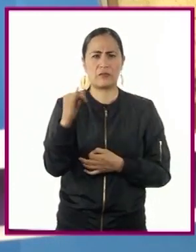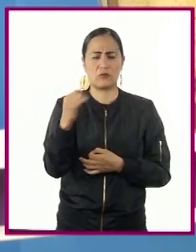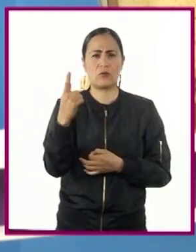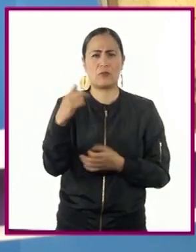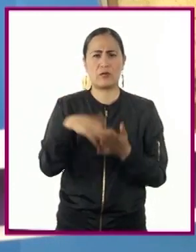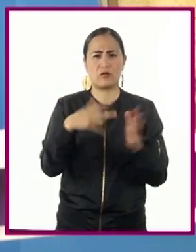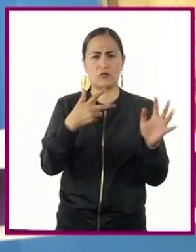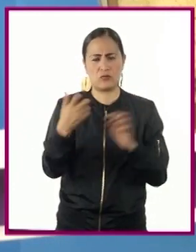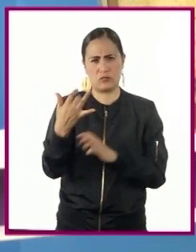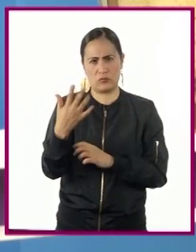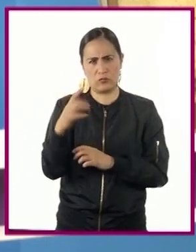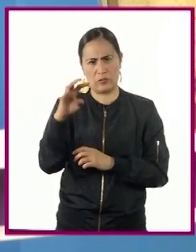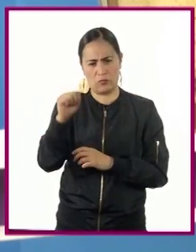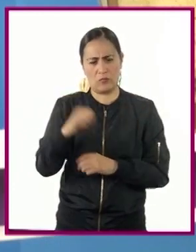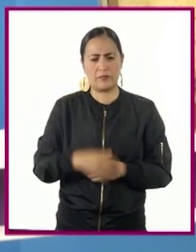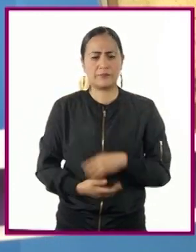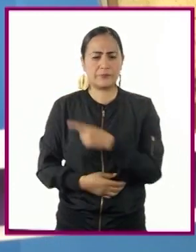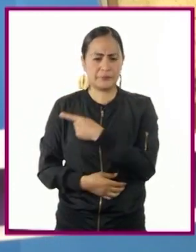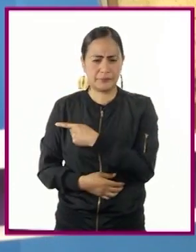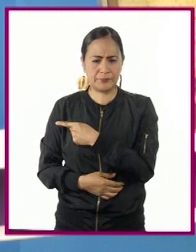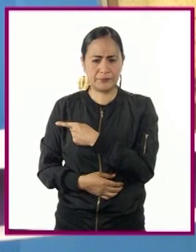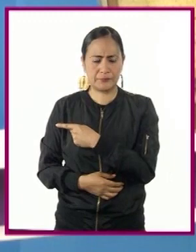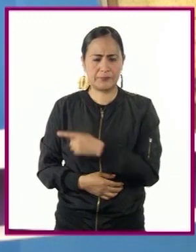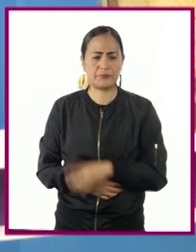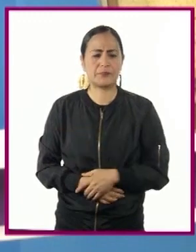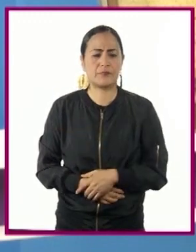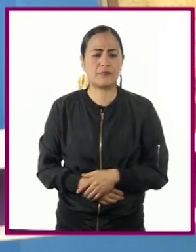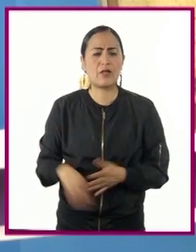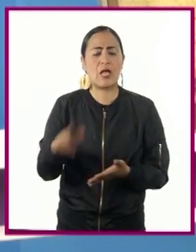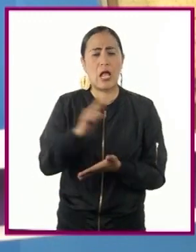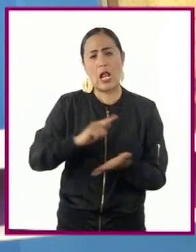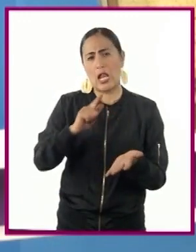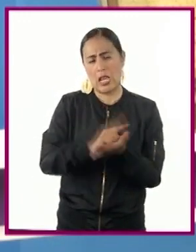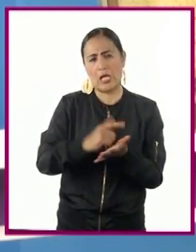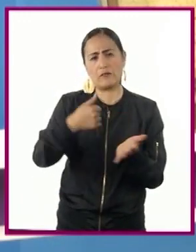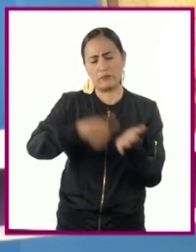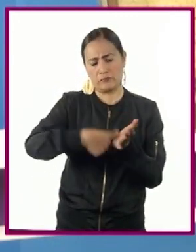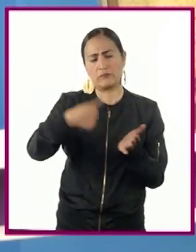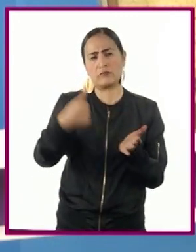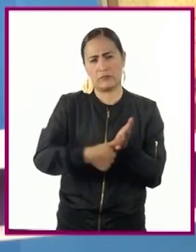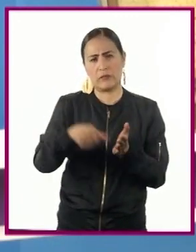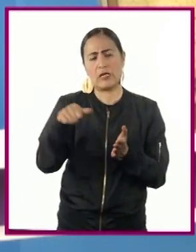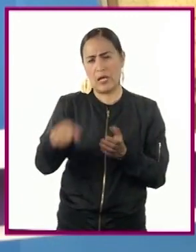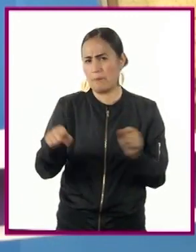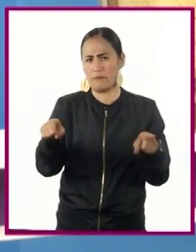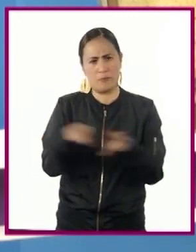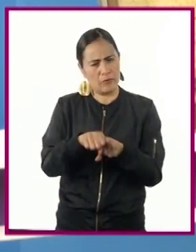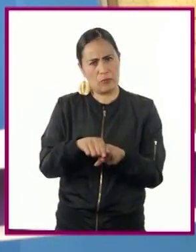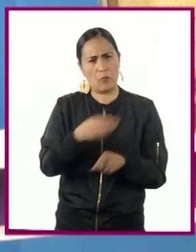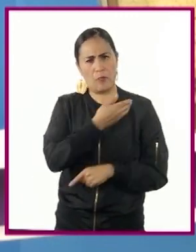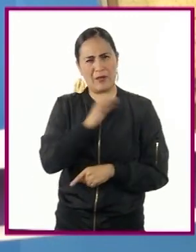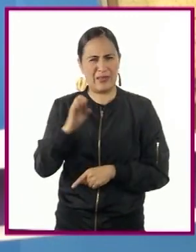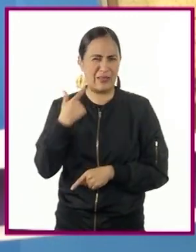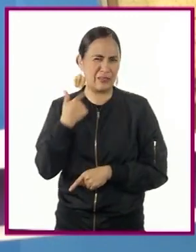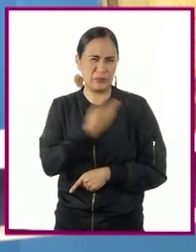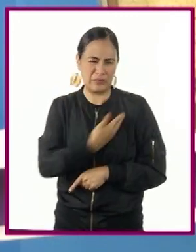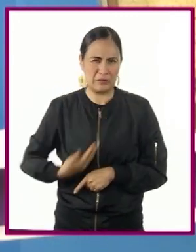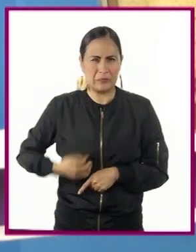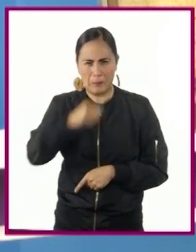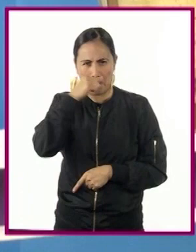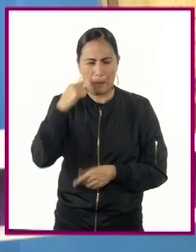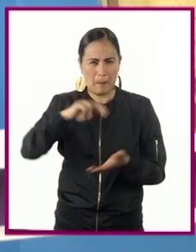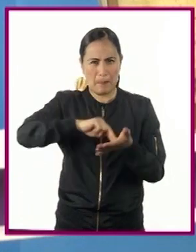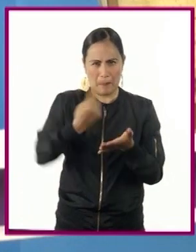1859. Ley orgánica del registro civil o Ley del registro civil, firmada por el presidente Benito Juárez y refrendada por